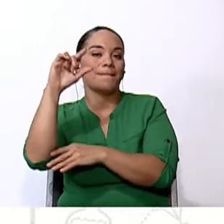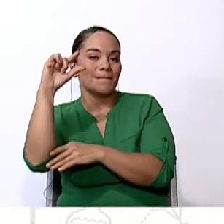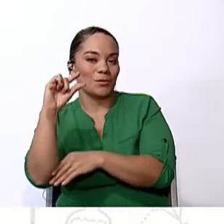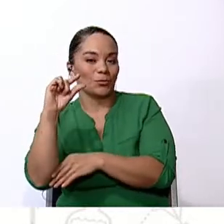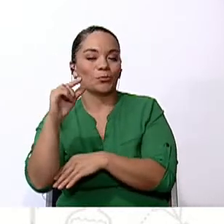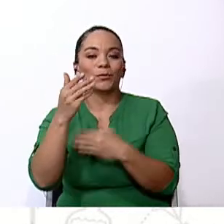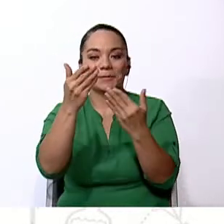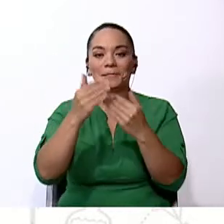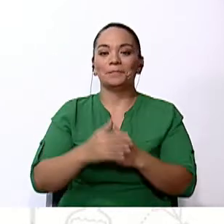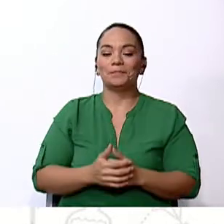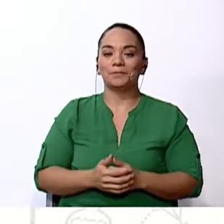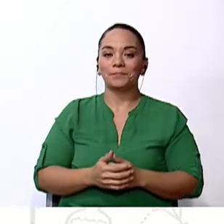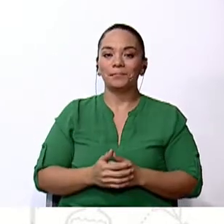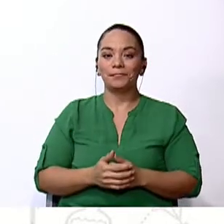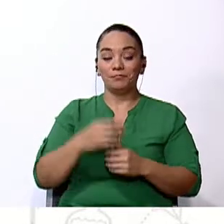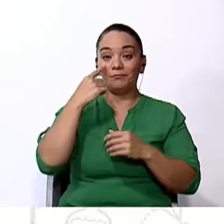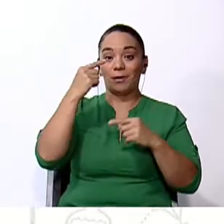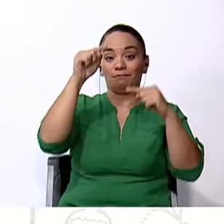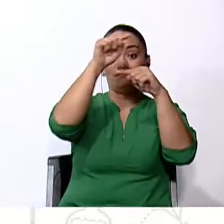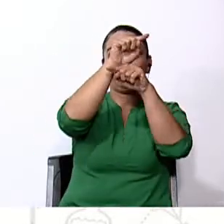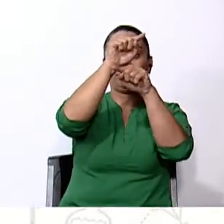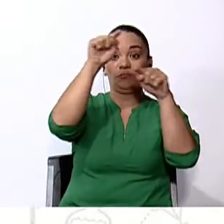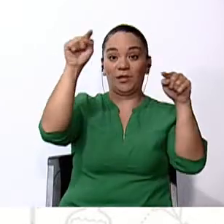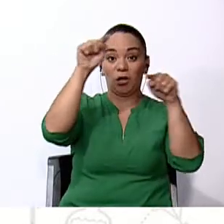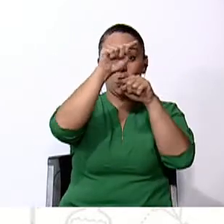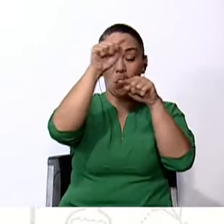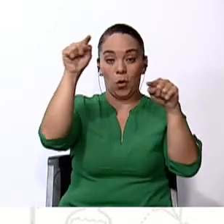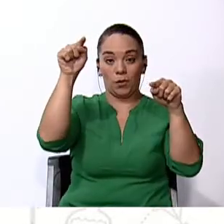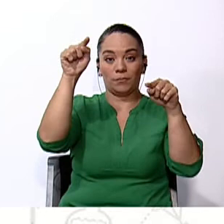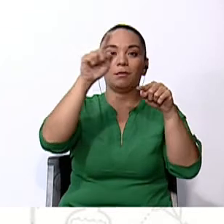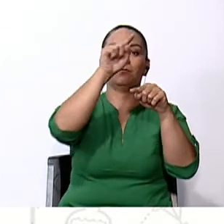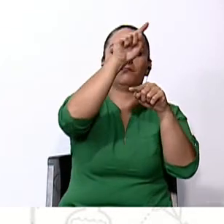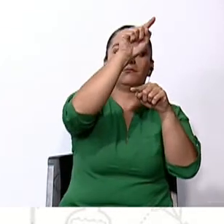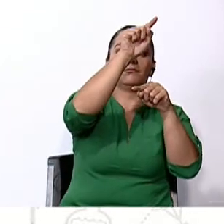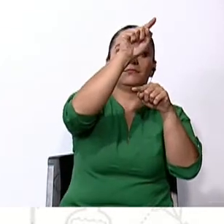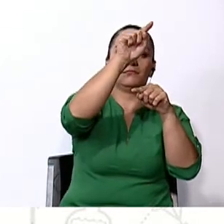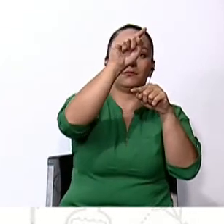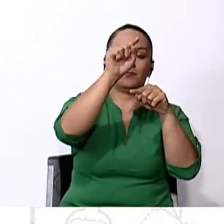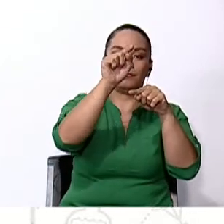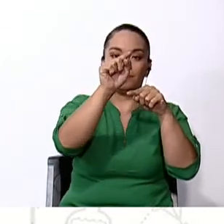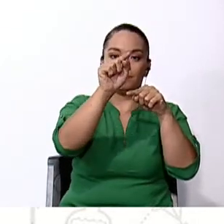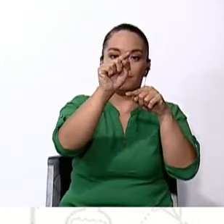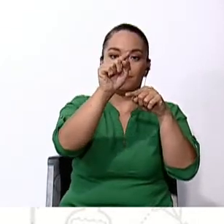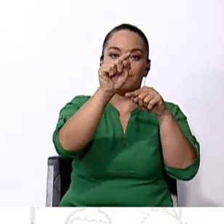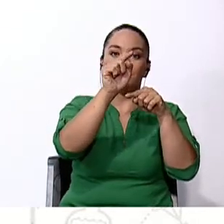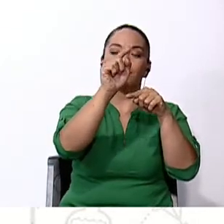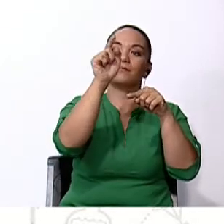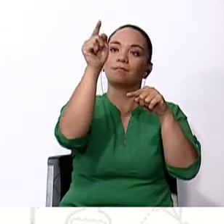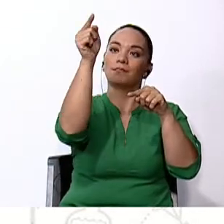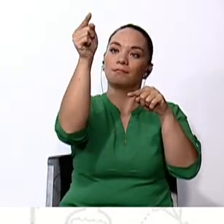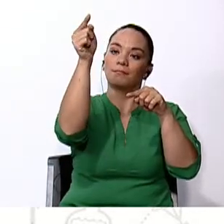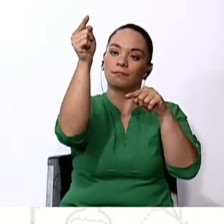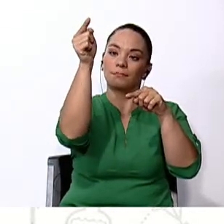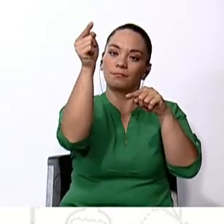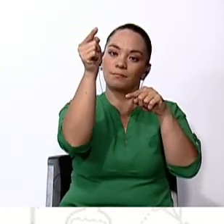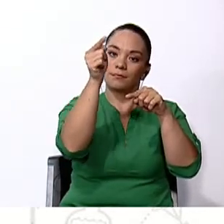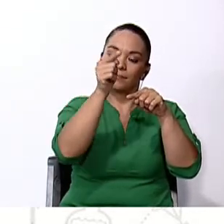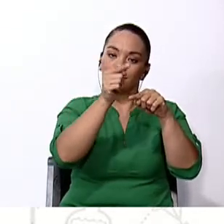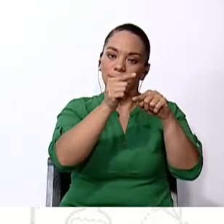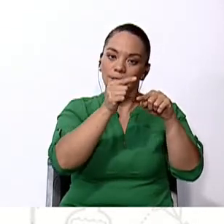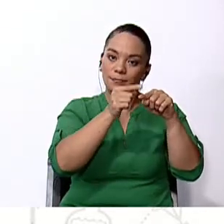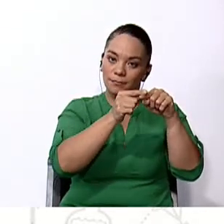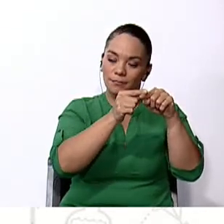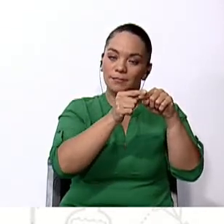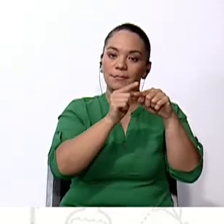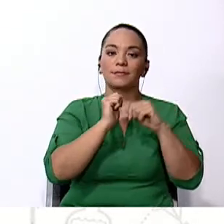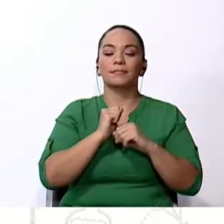Empecemos. De arriba del renglón, desde el techo, una línea inclinada, luego la otra inclinada que se